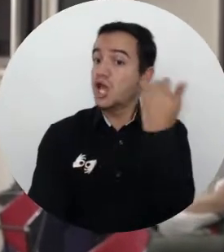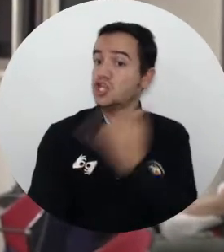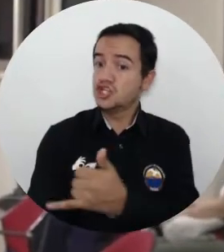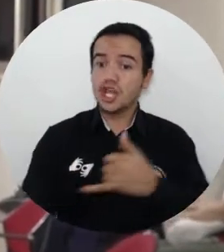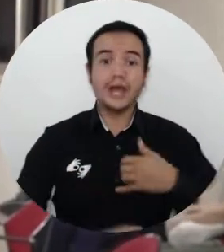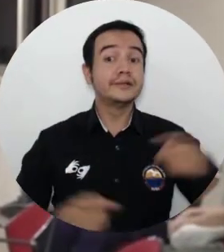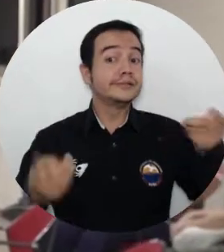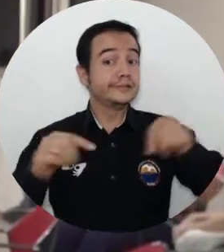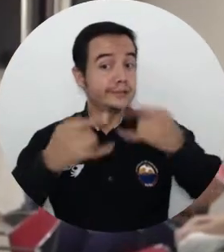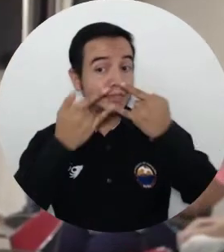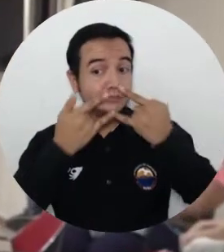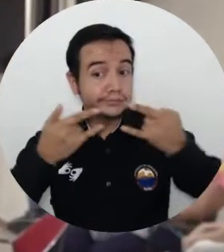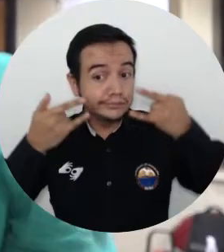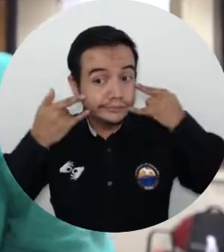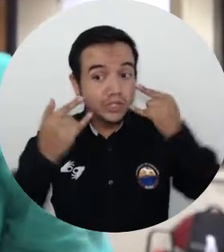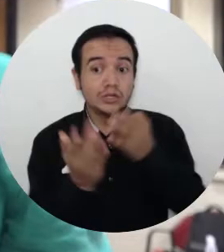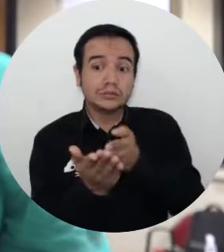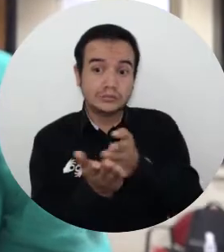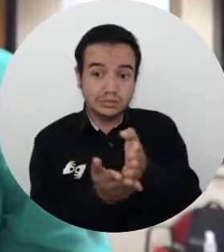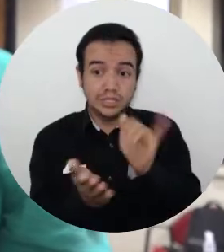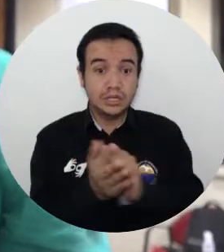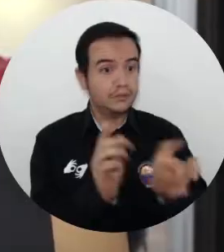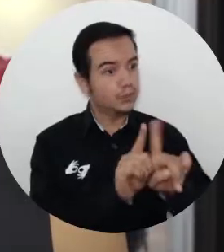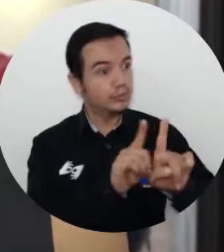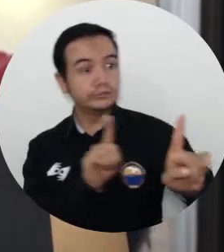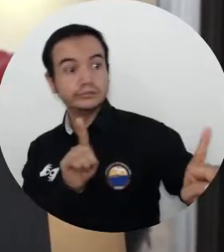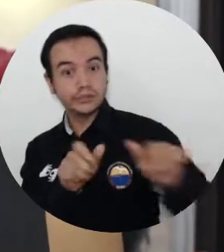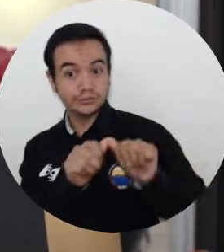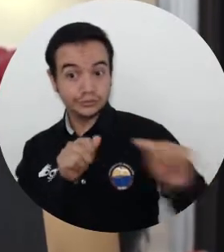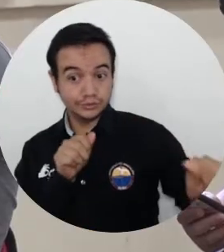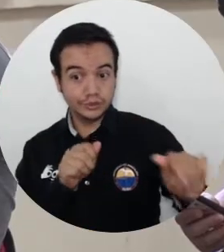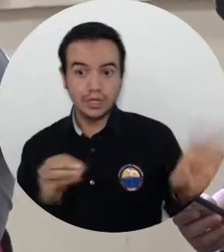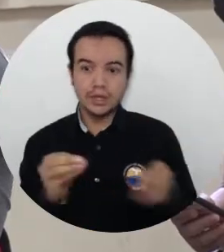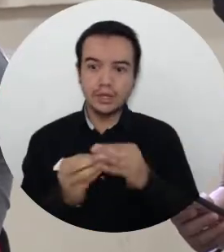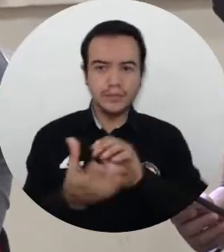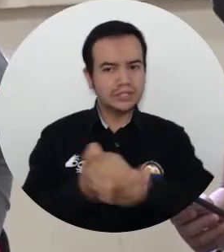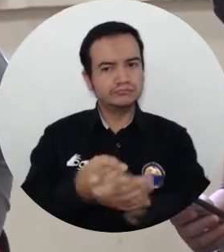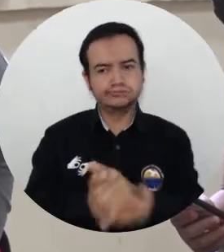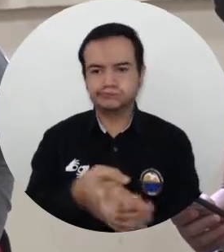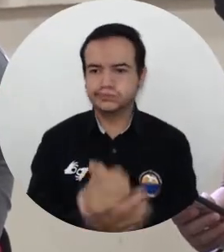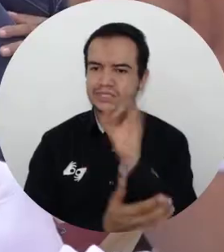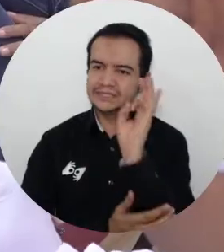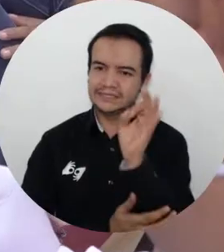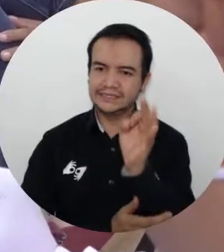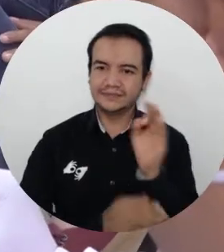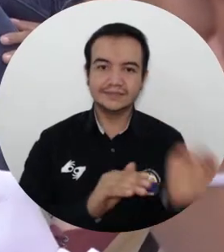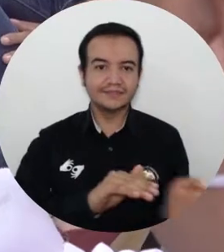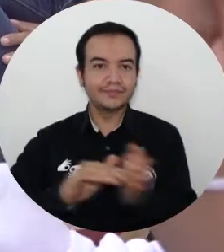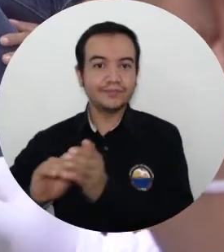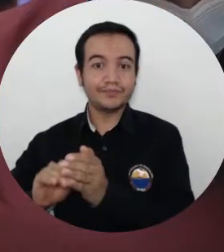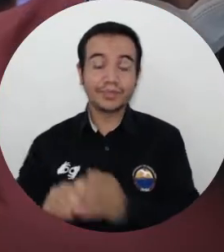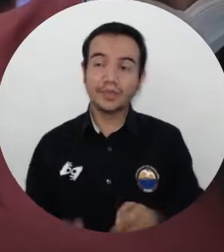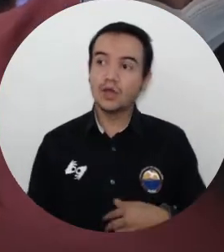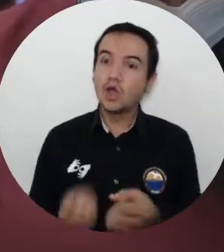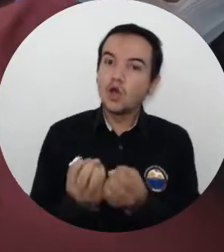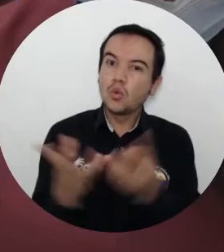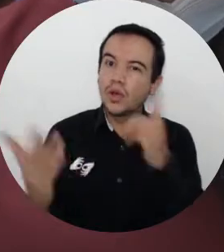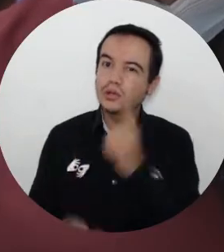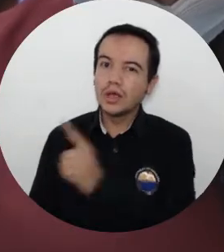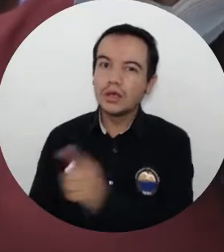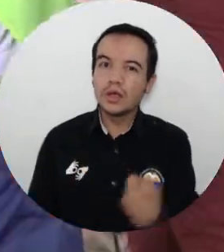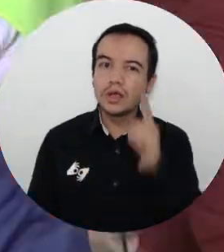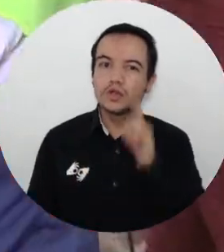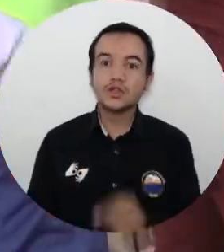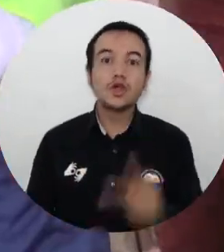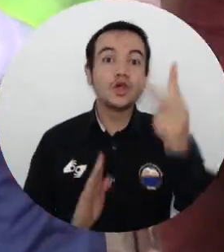las medidas del uso del tapabocas, el distanciamiento y el lavado de manos constante con agua y jabón. Cabe resaltar que 2.800 miembros de esta Casa